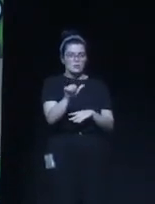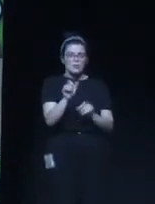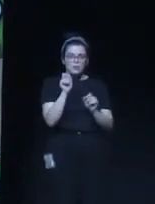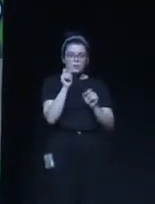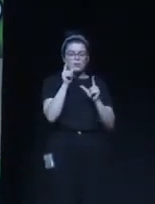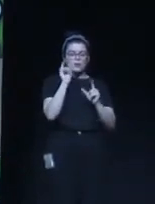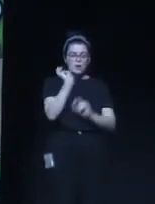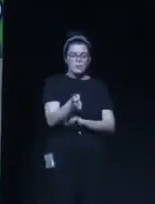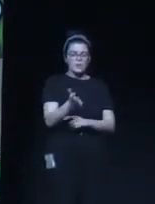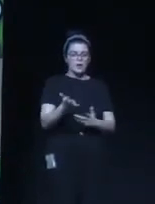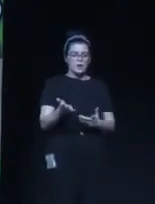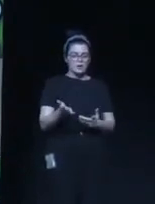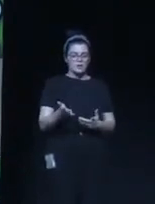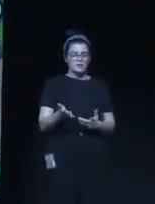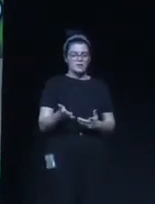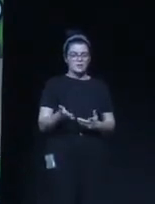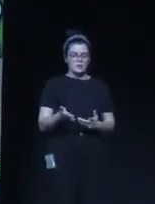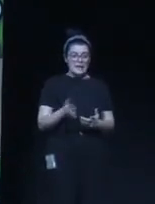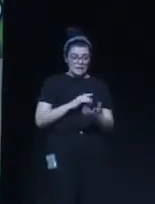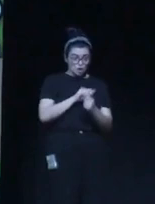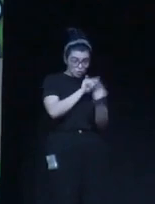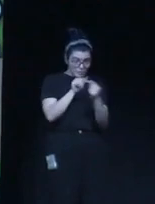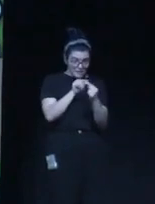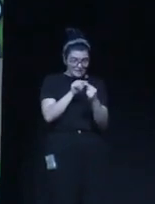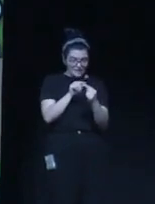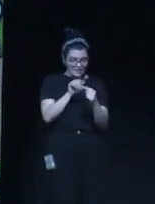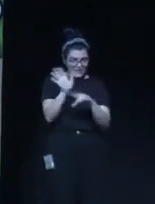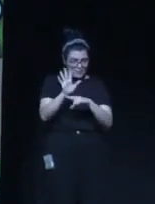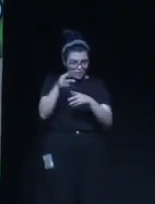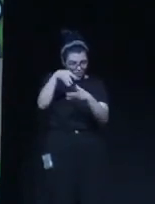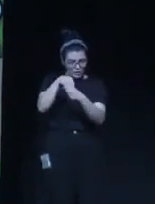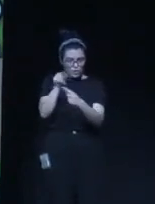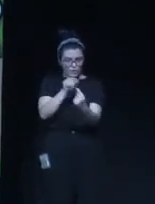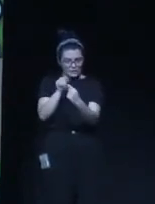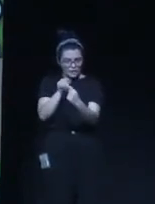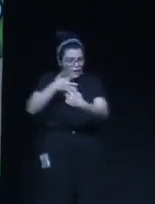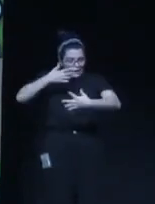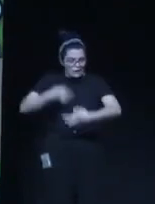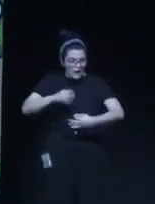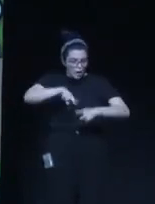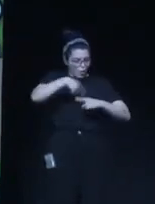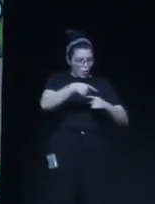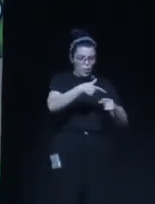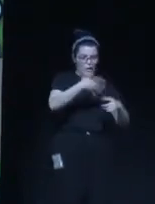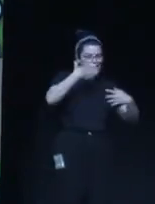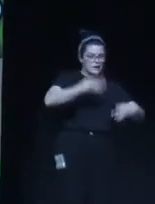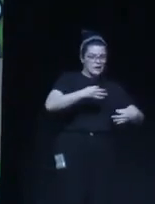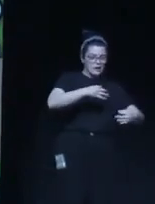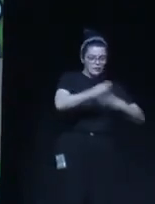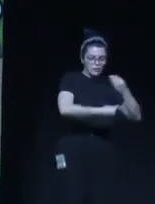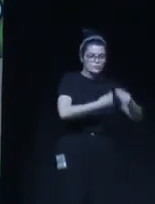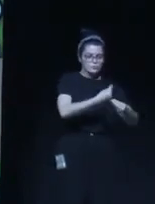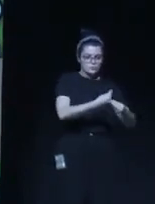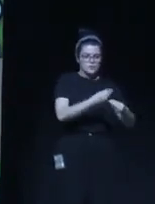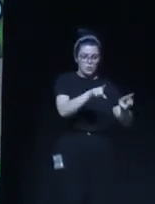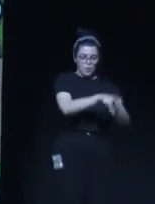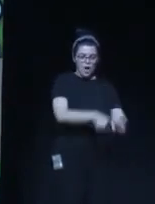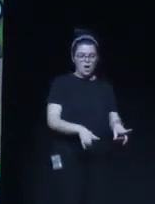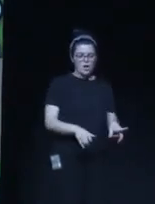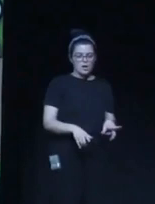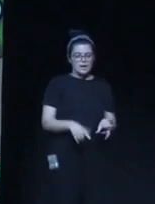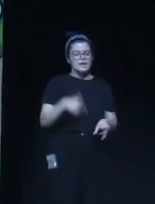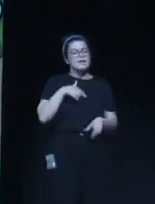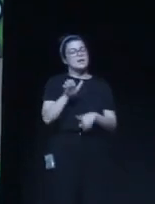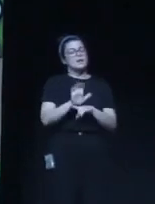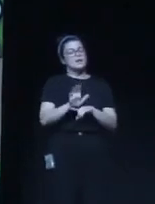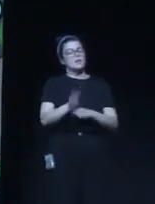verdad. Entonces, claro, por eso tiene tanto realismo la película. Y sí que la película nos está ayudando mucho ahora, porque después de